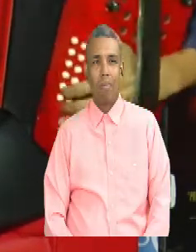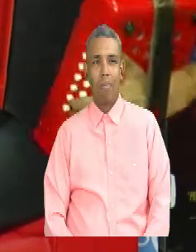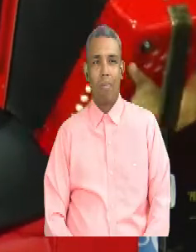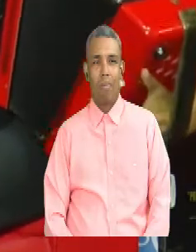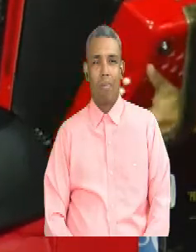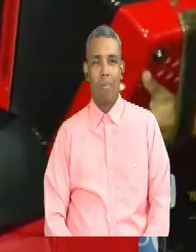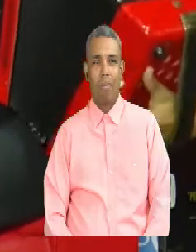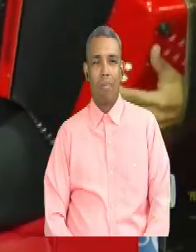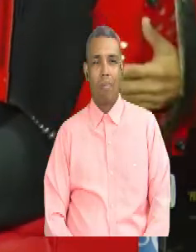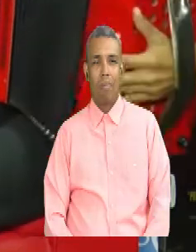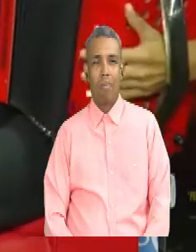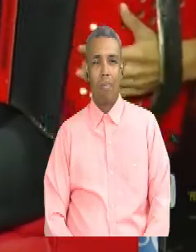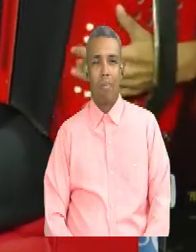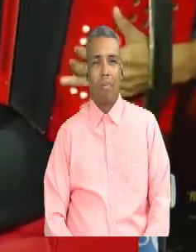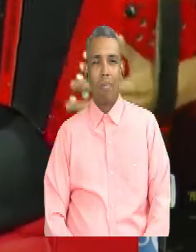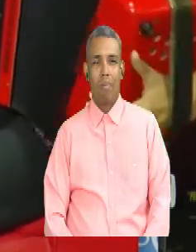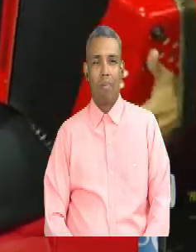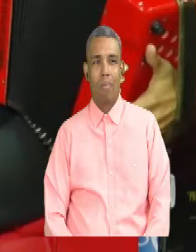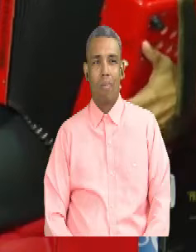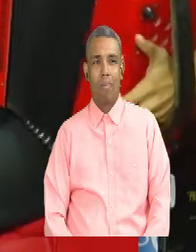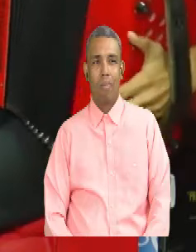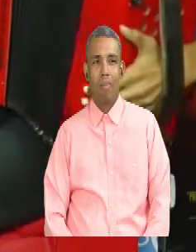¡Ja!